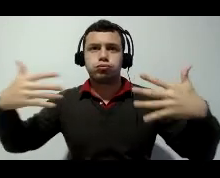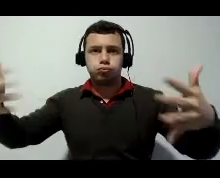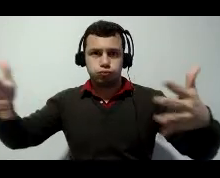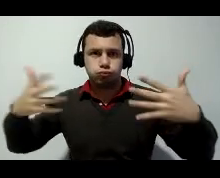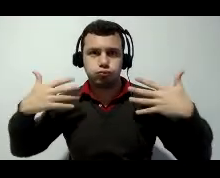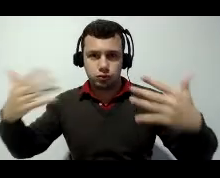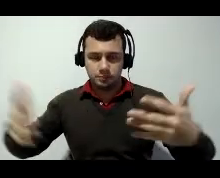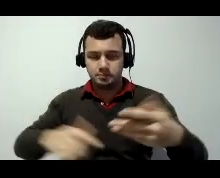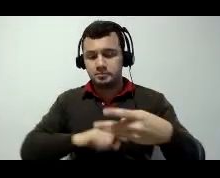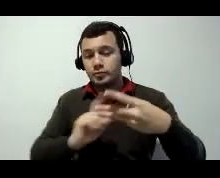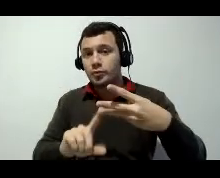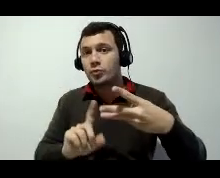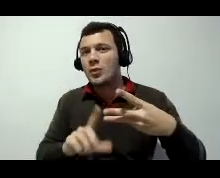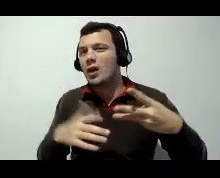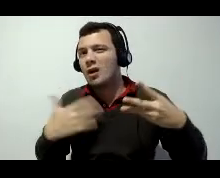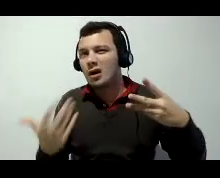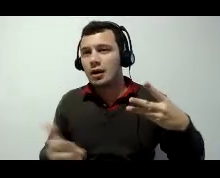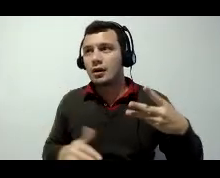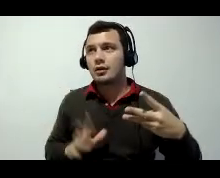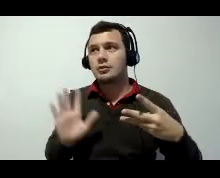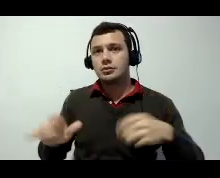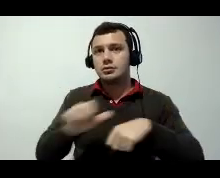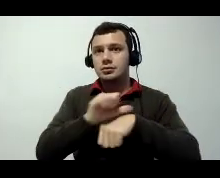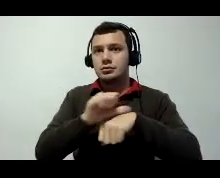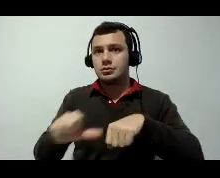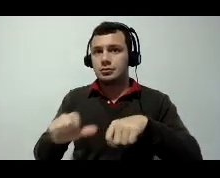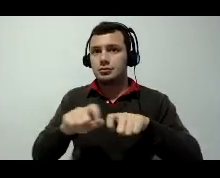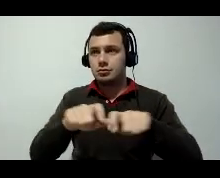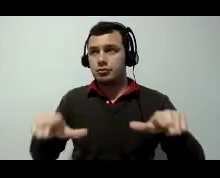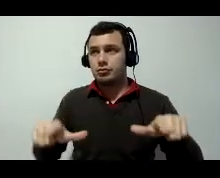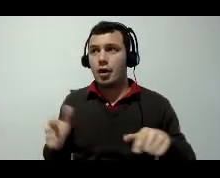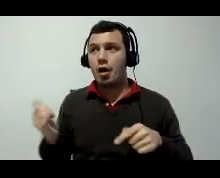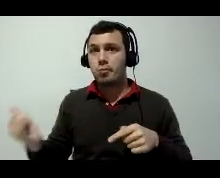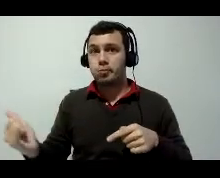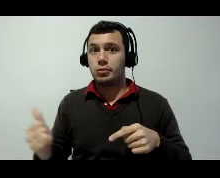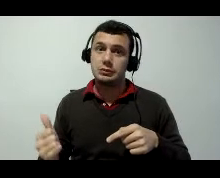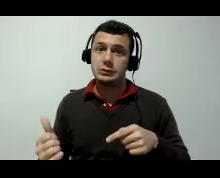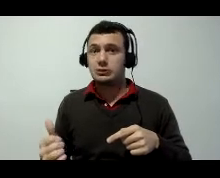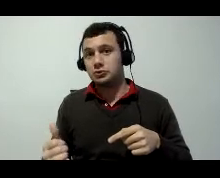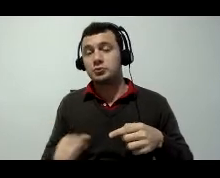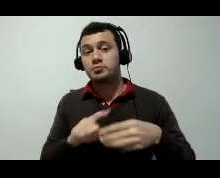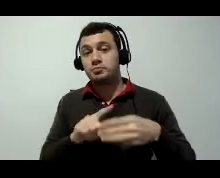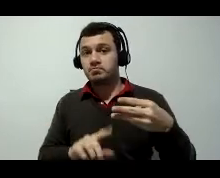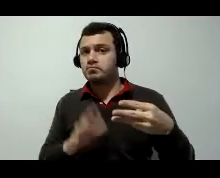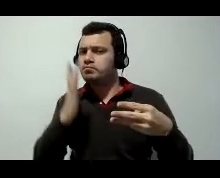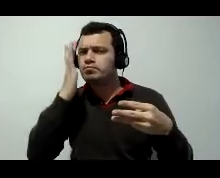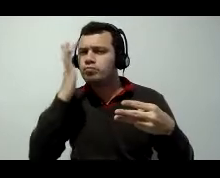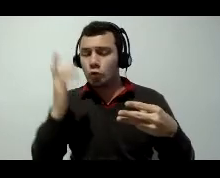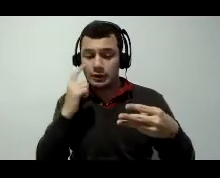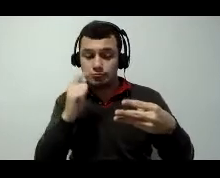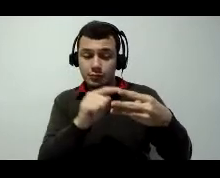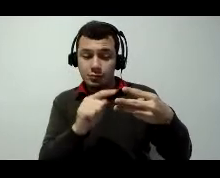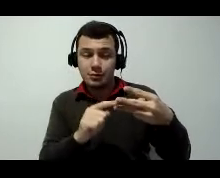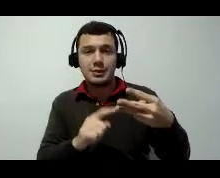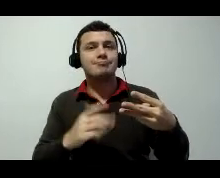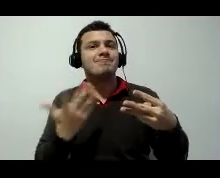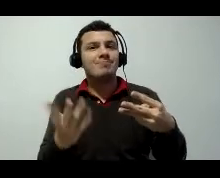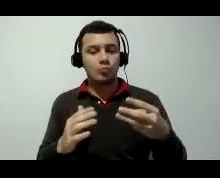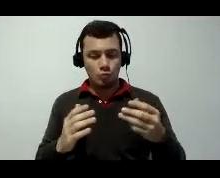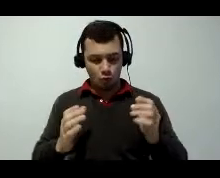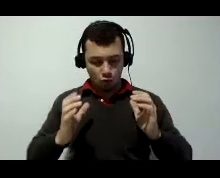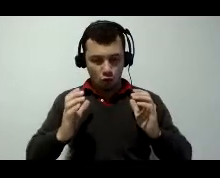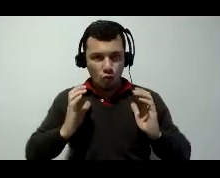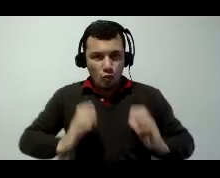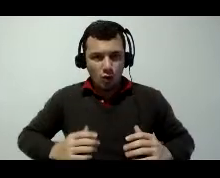quirúrgicos. ¿Por qué? Porque hay una diferencia en cuanto a los elementos de protección personal que se deben dotar. Si estamos hablando de